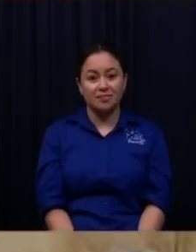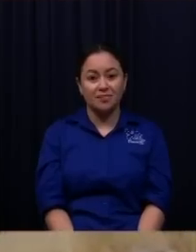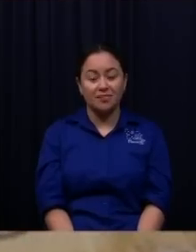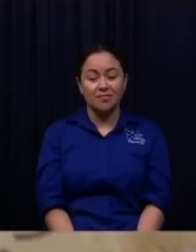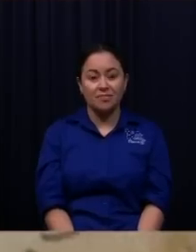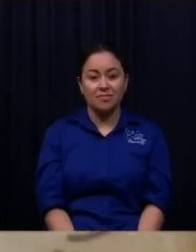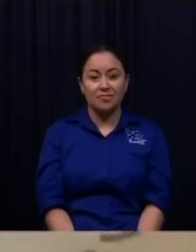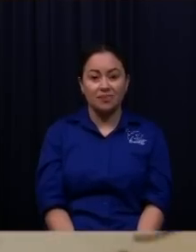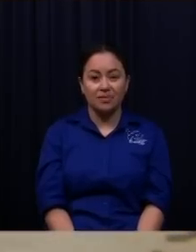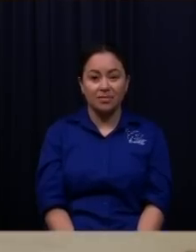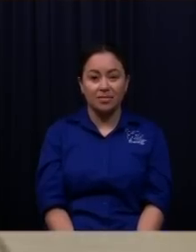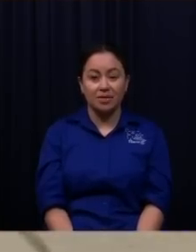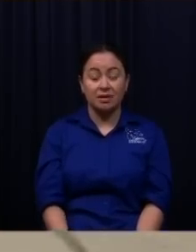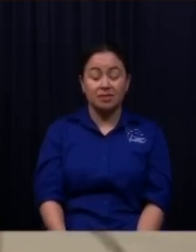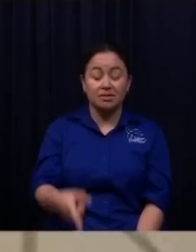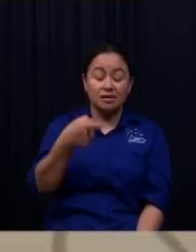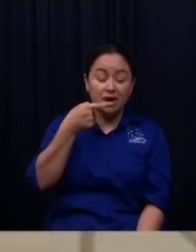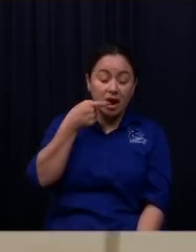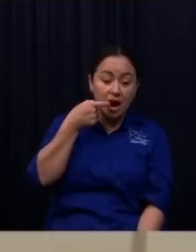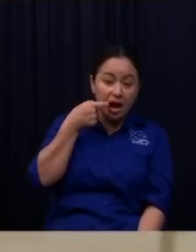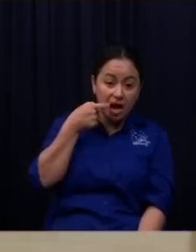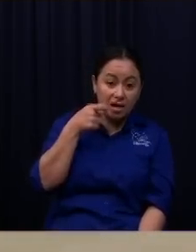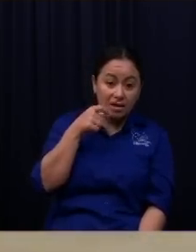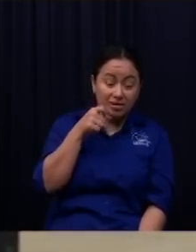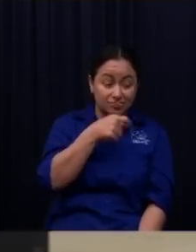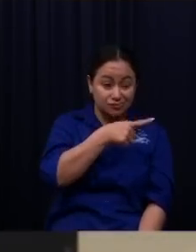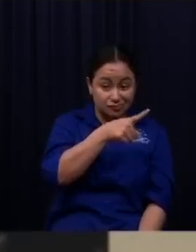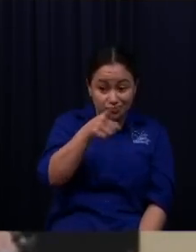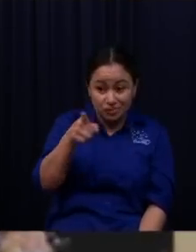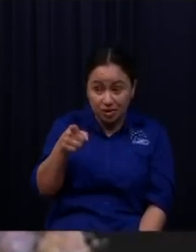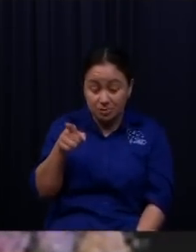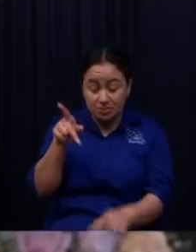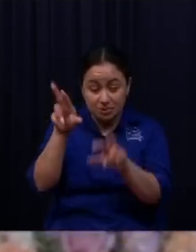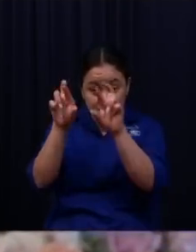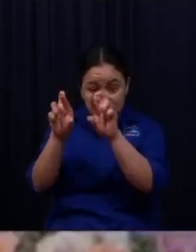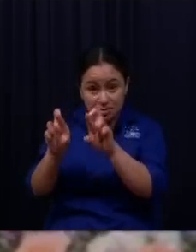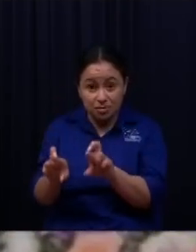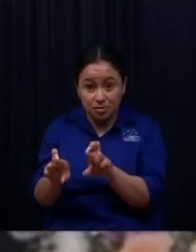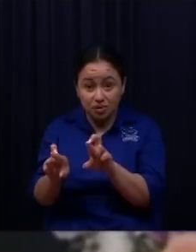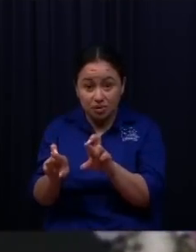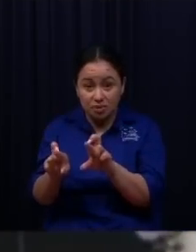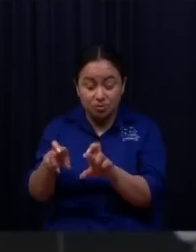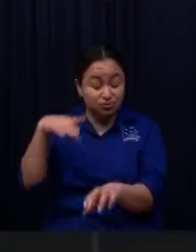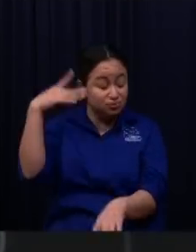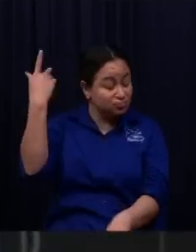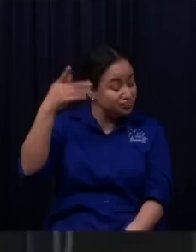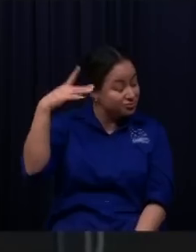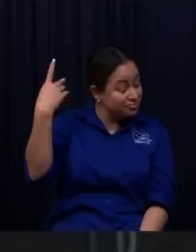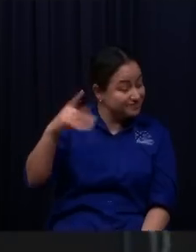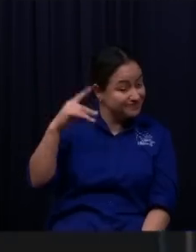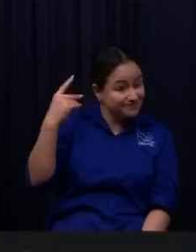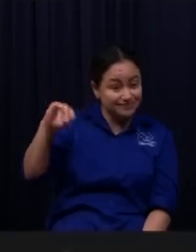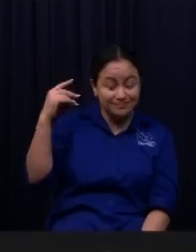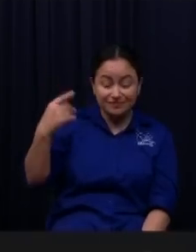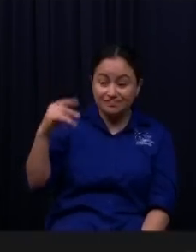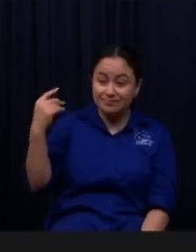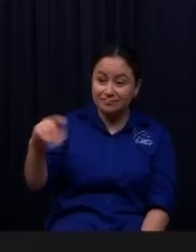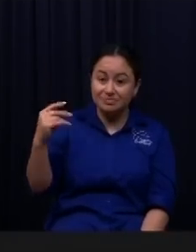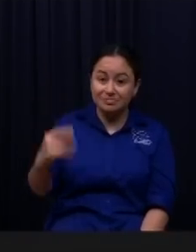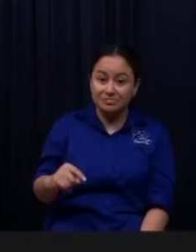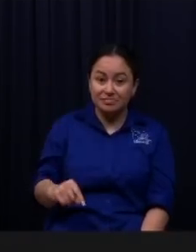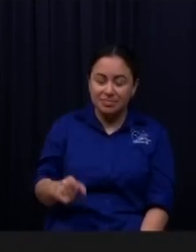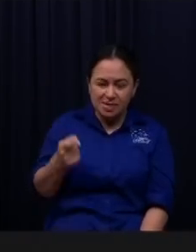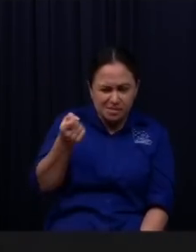Tentaciones que para unos puede ser algo terrible, deleznable,